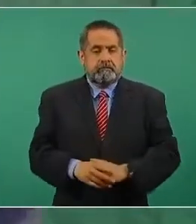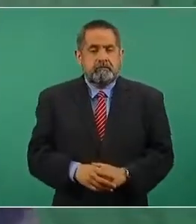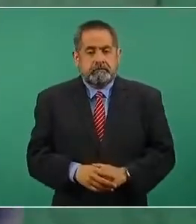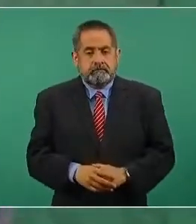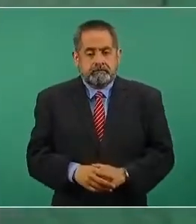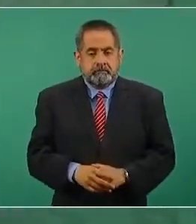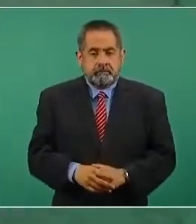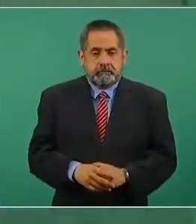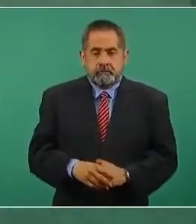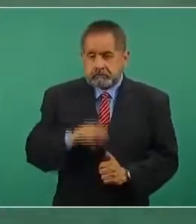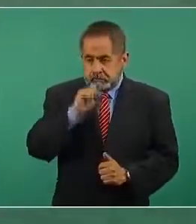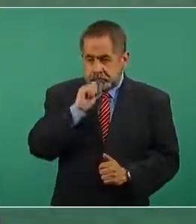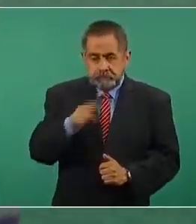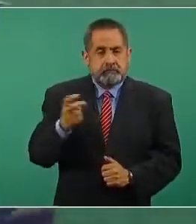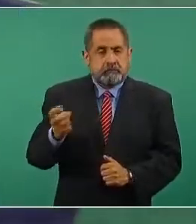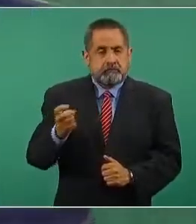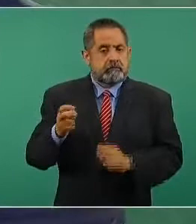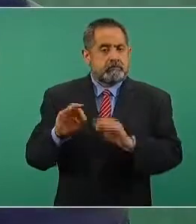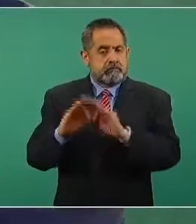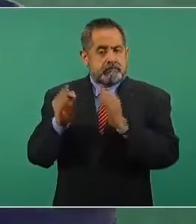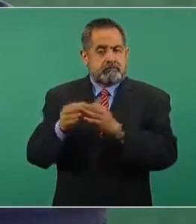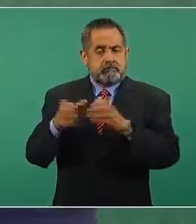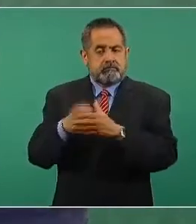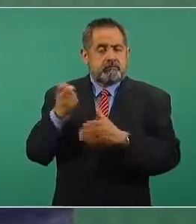y de esa forma,